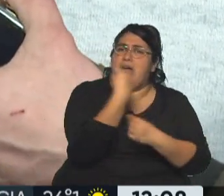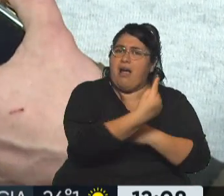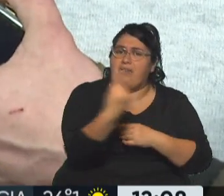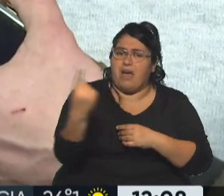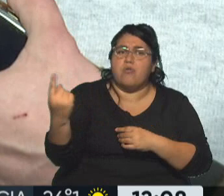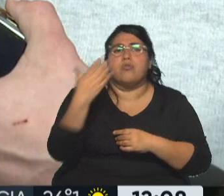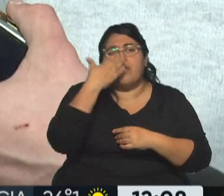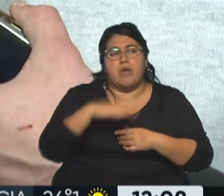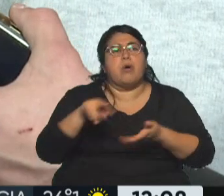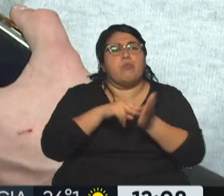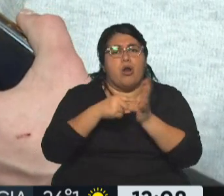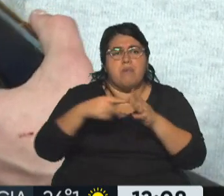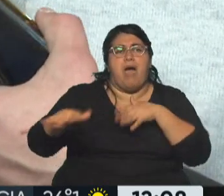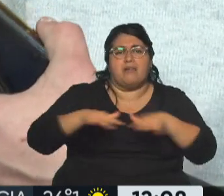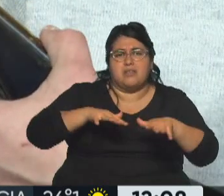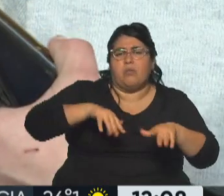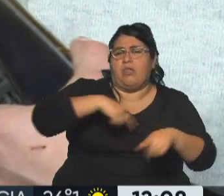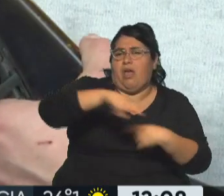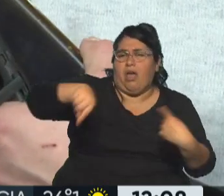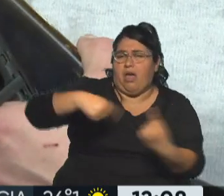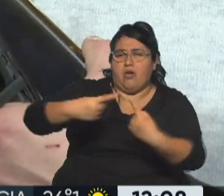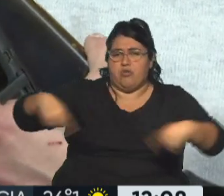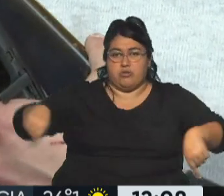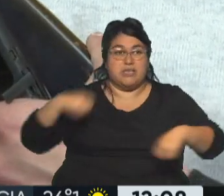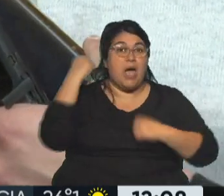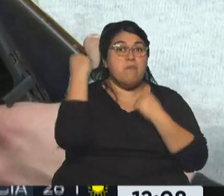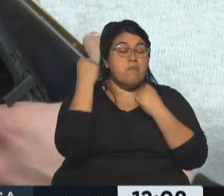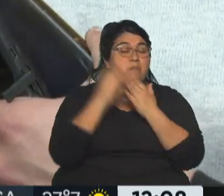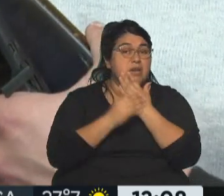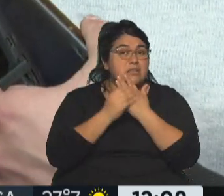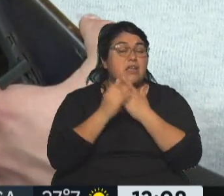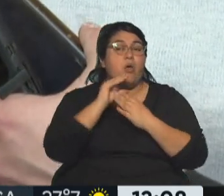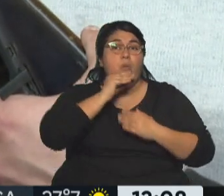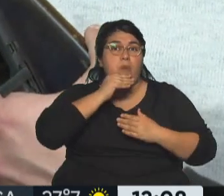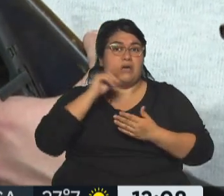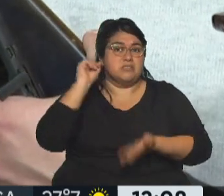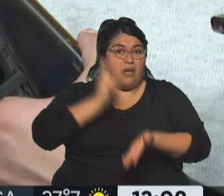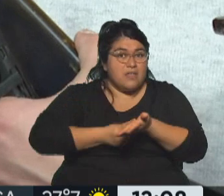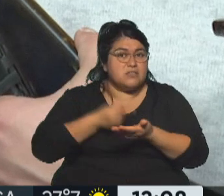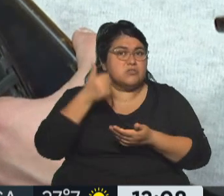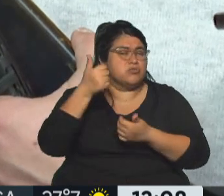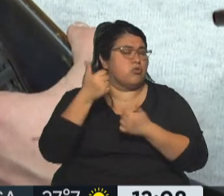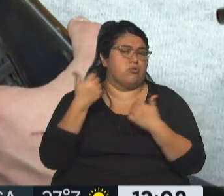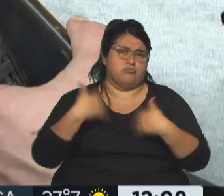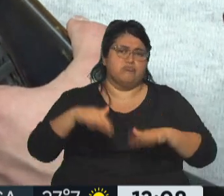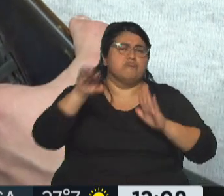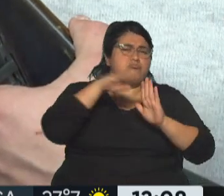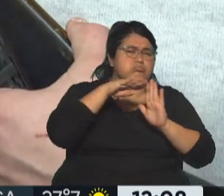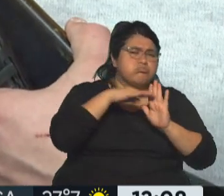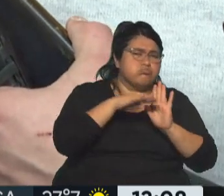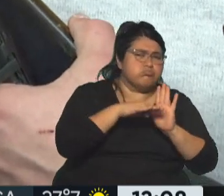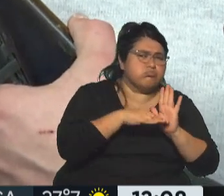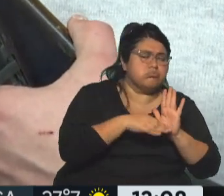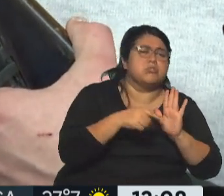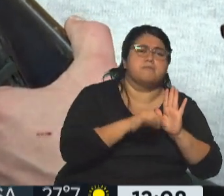después en la actividad Así que la respuesta que ha dado el Ministerio de economía que ha dado el ministro masa es una batería un conjunto